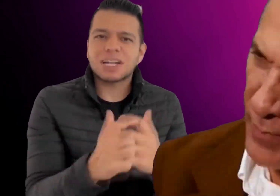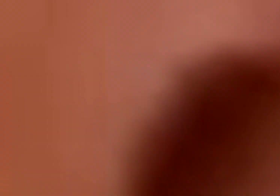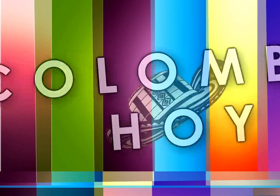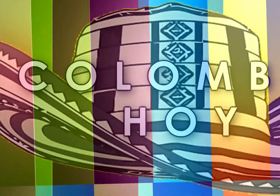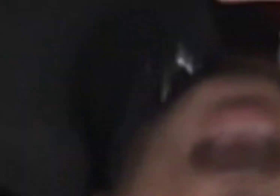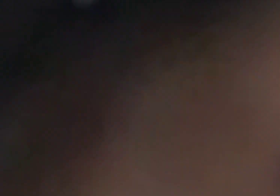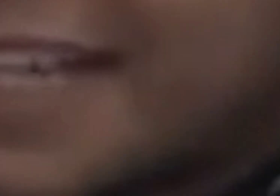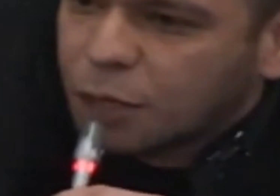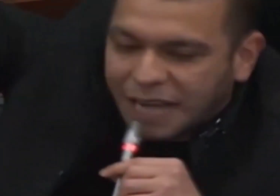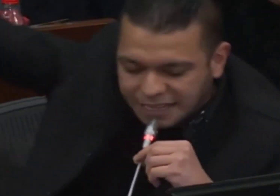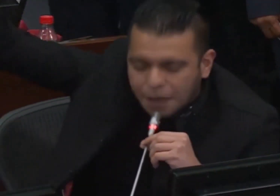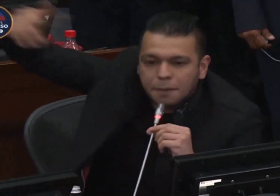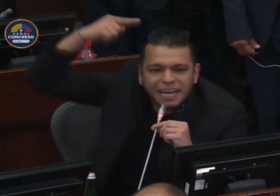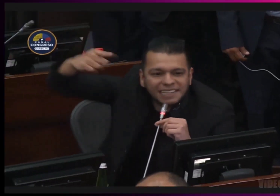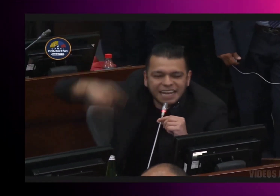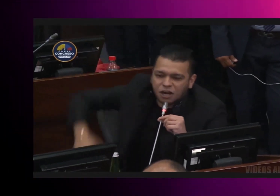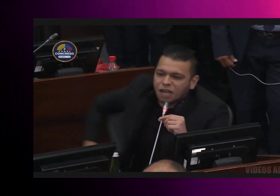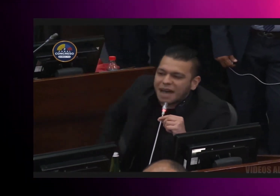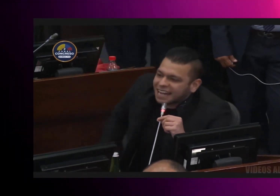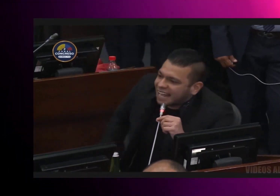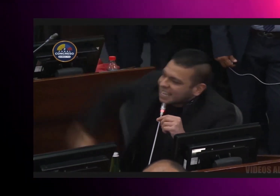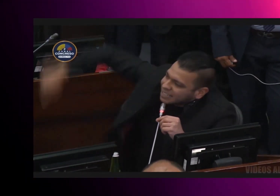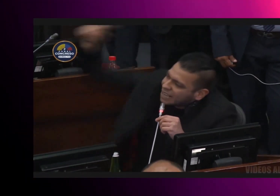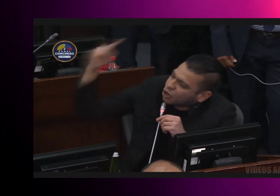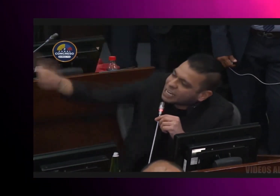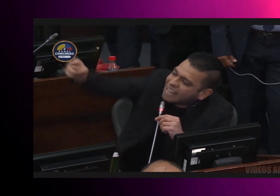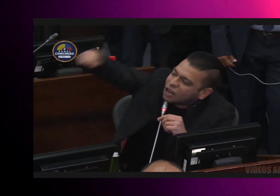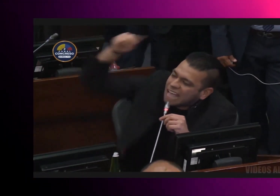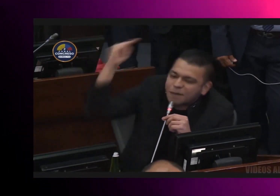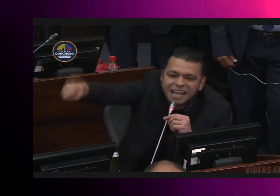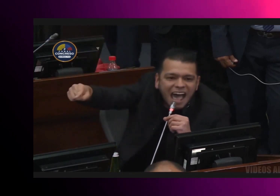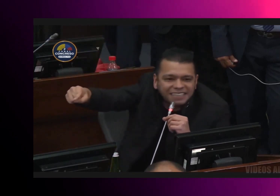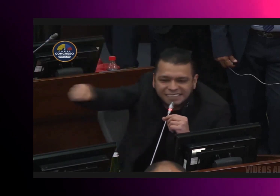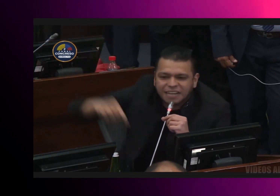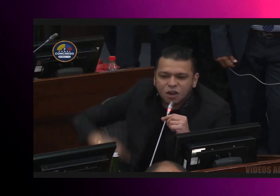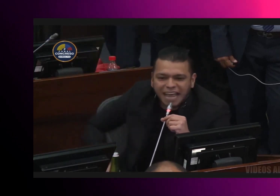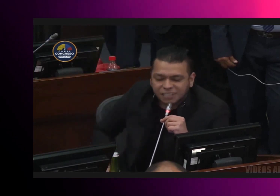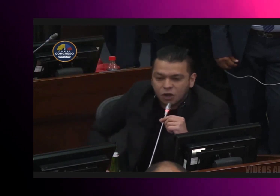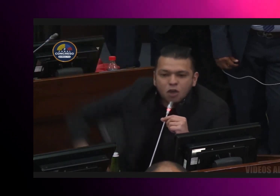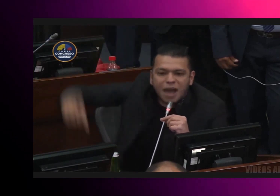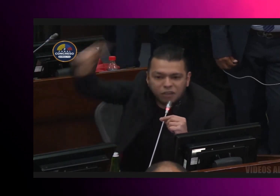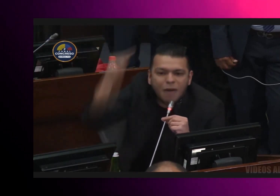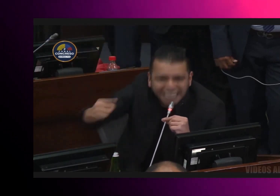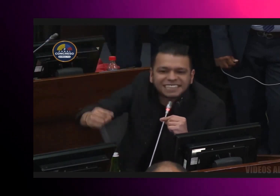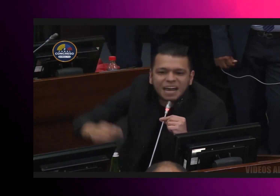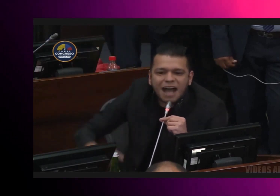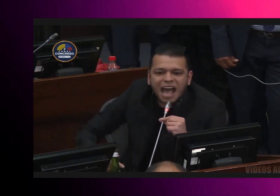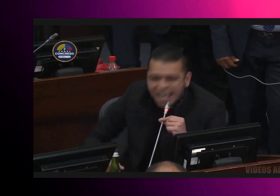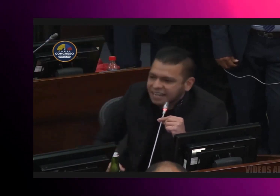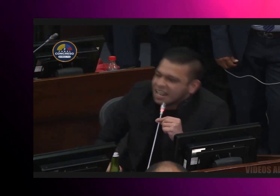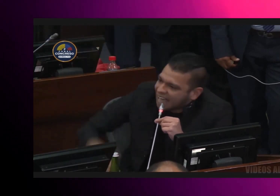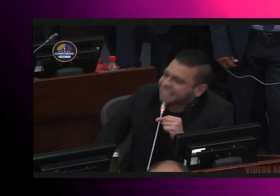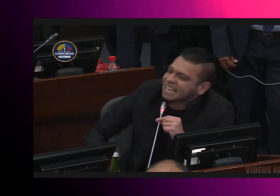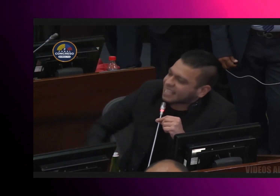esta postura. A mí me sorprende ver al senador Roy Barreras recorriendo las bancadas de este Congreso cuando ve que se le